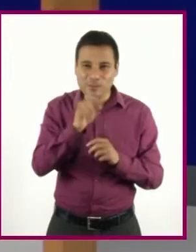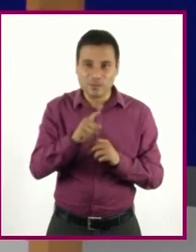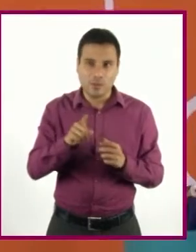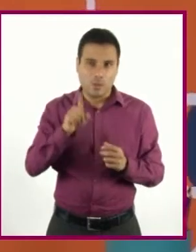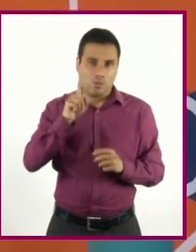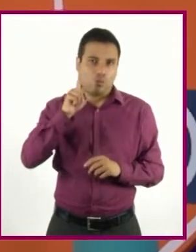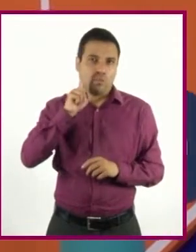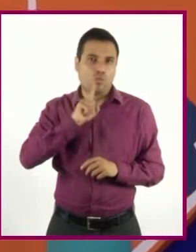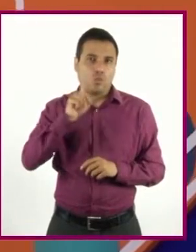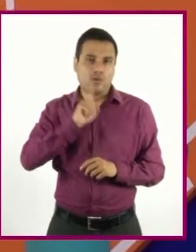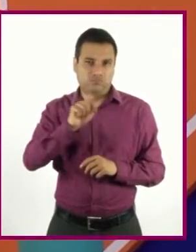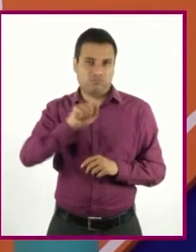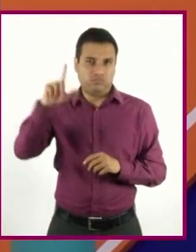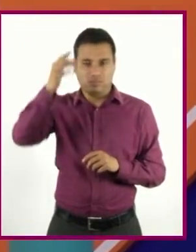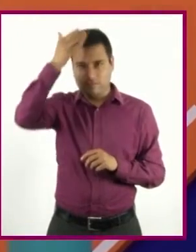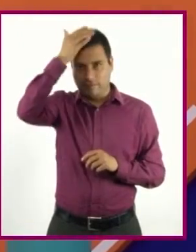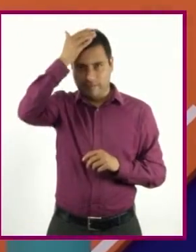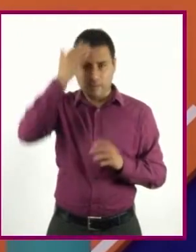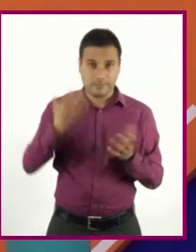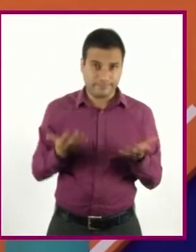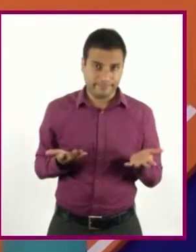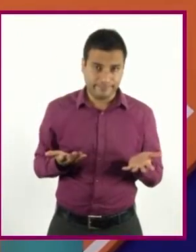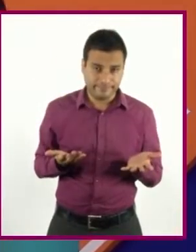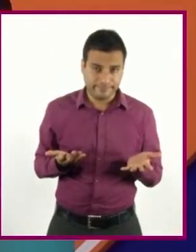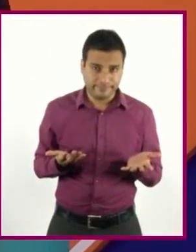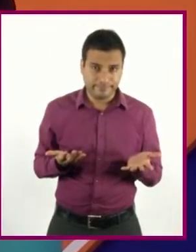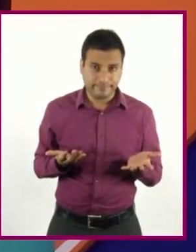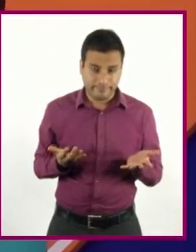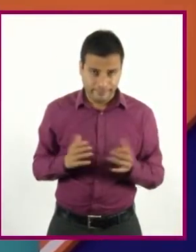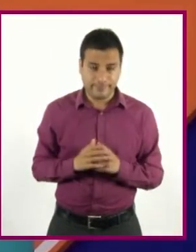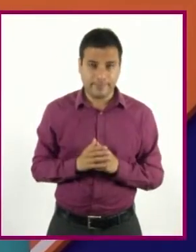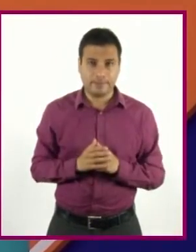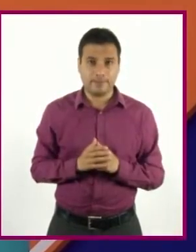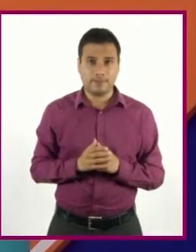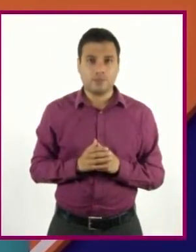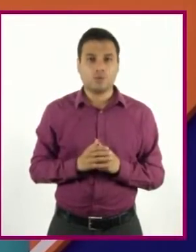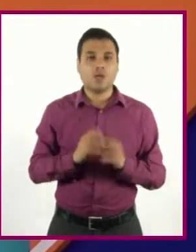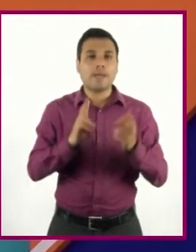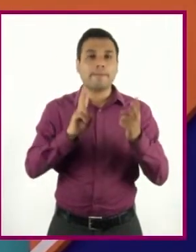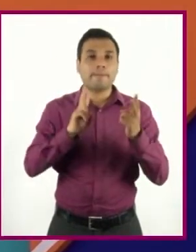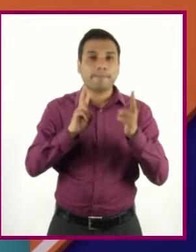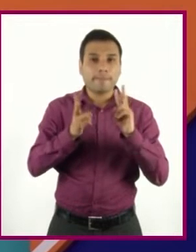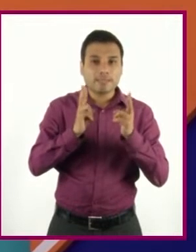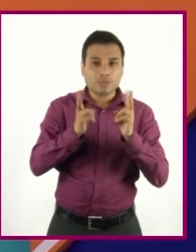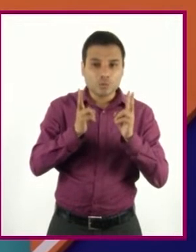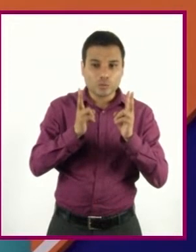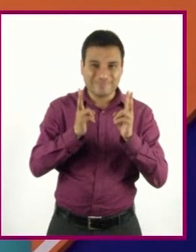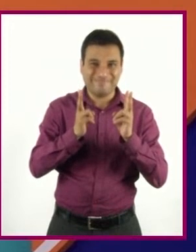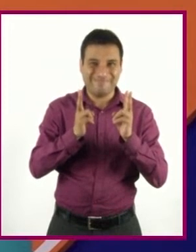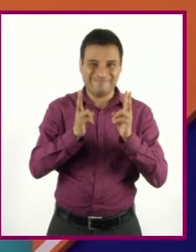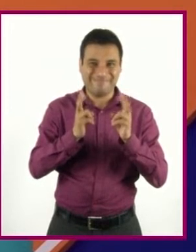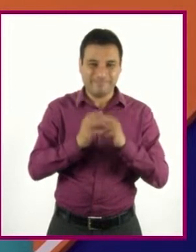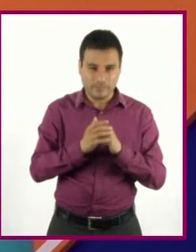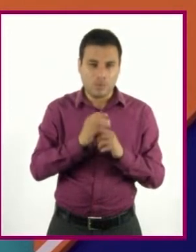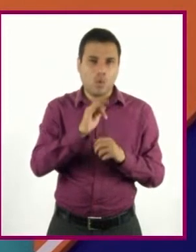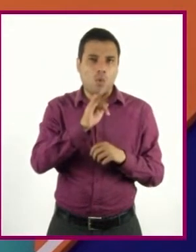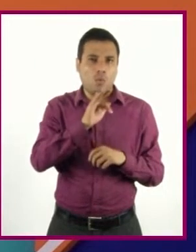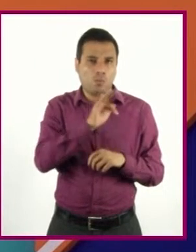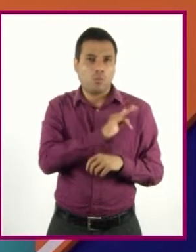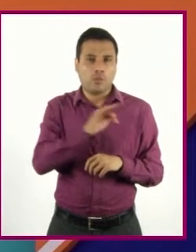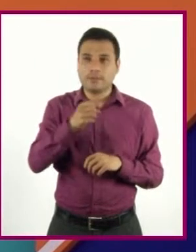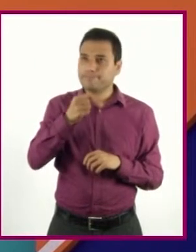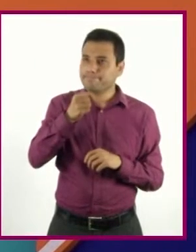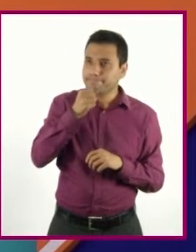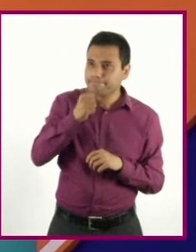una profesión, la enfermería, y alguno de tus vecinos en edad escolar podría entrevistarla